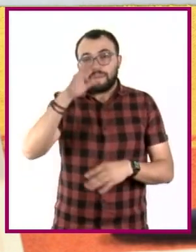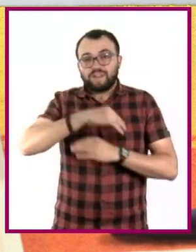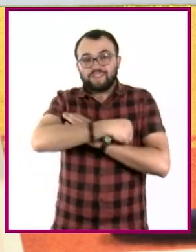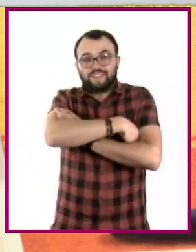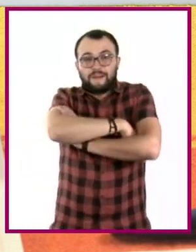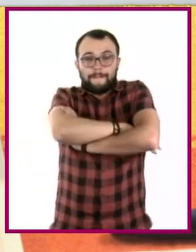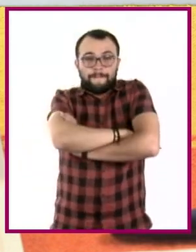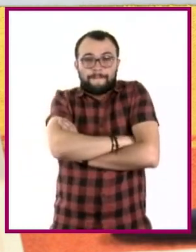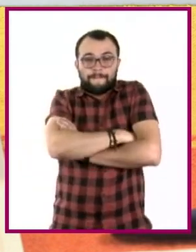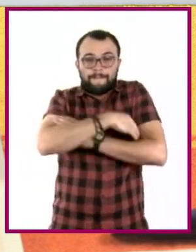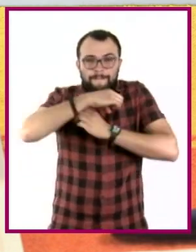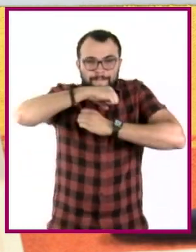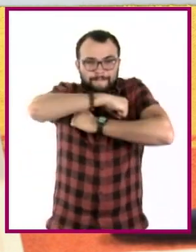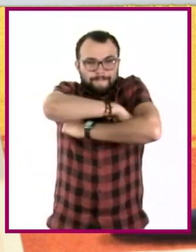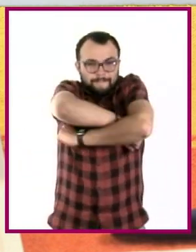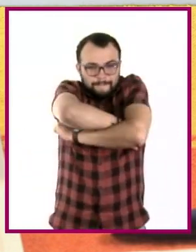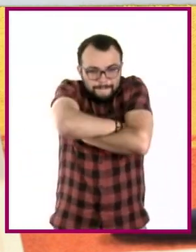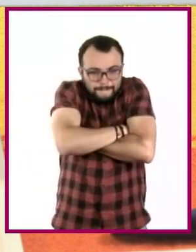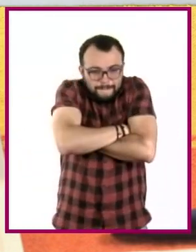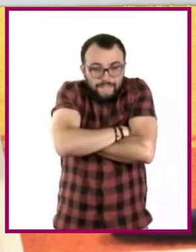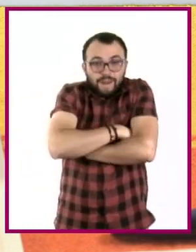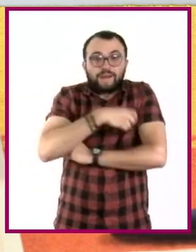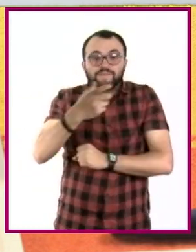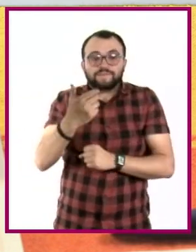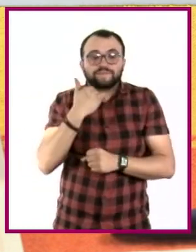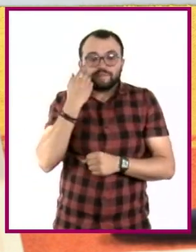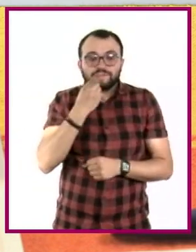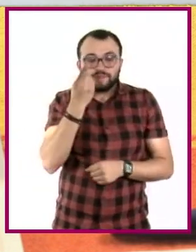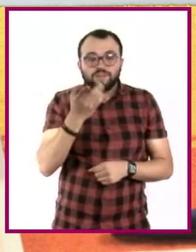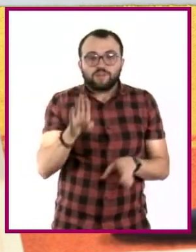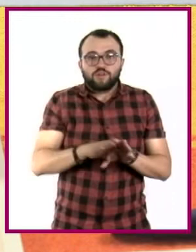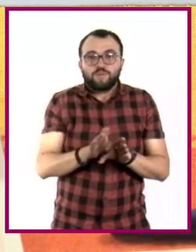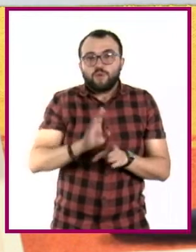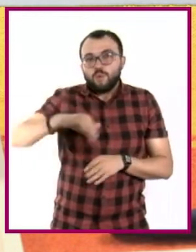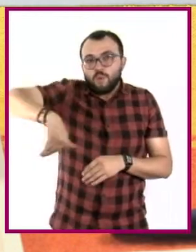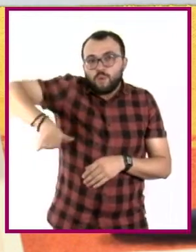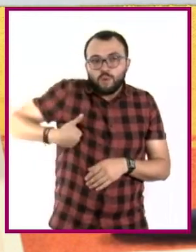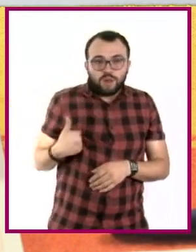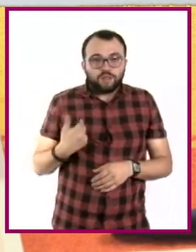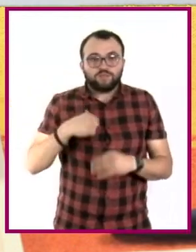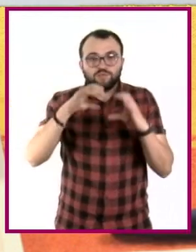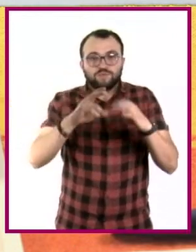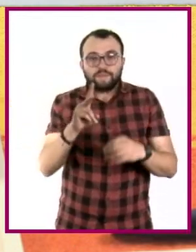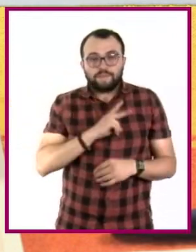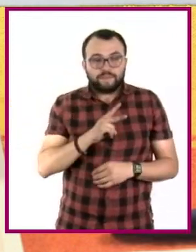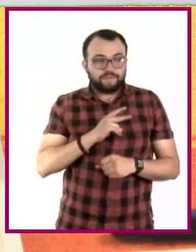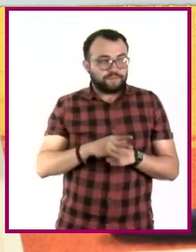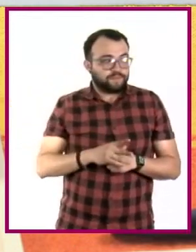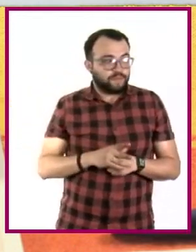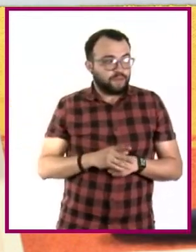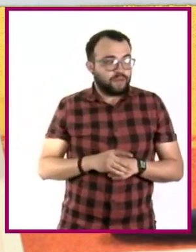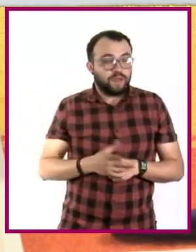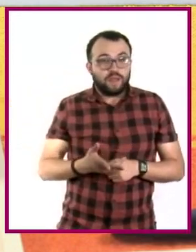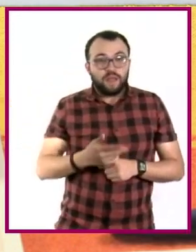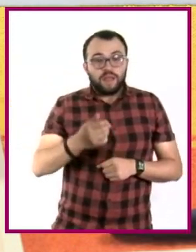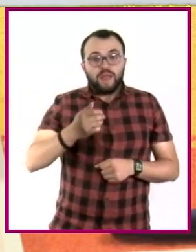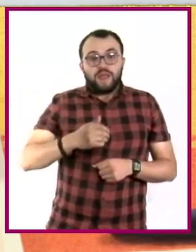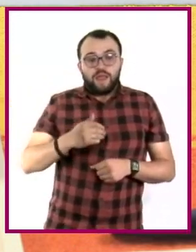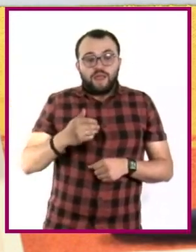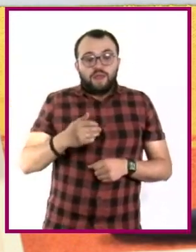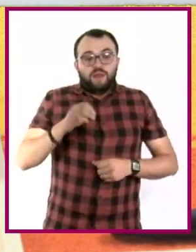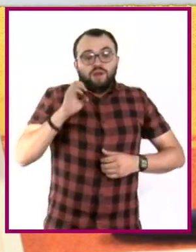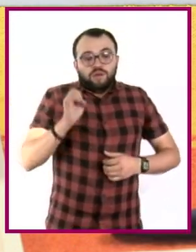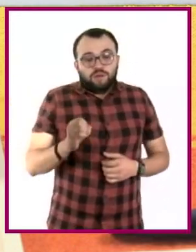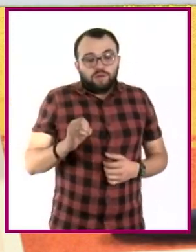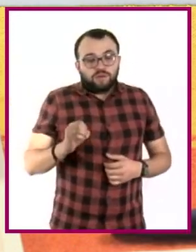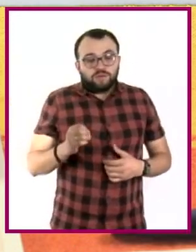apretado estemos, entonces ahí estamos tratando de resguardarnos, ¿no? Mientras más,